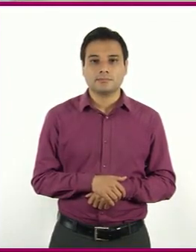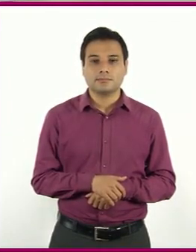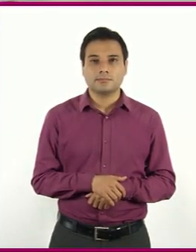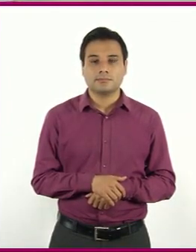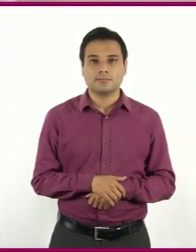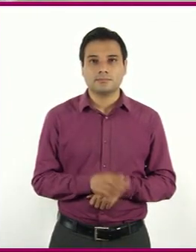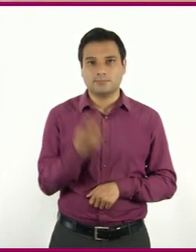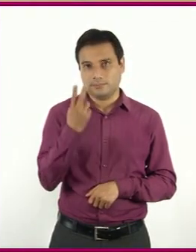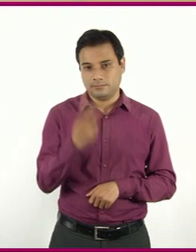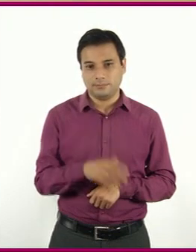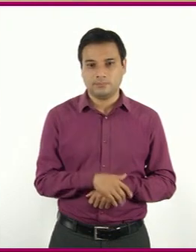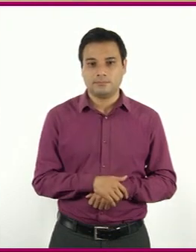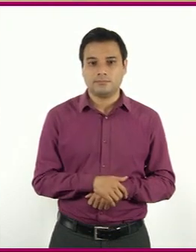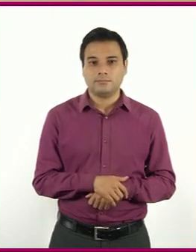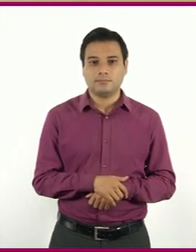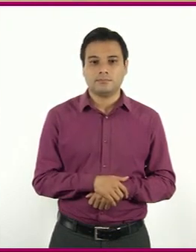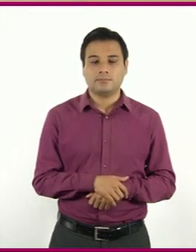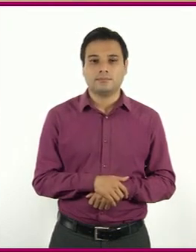Dos.